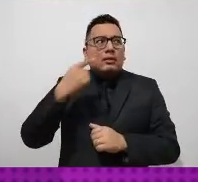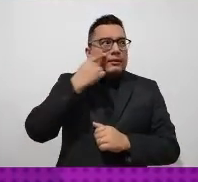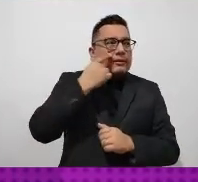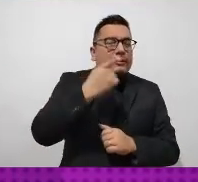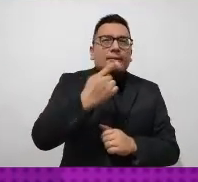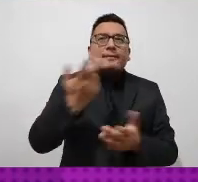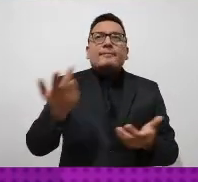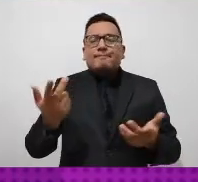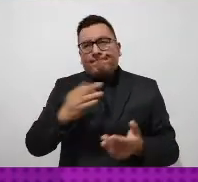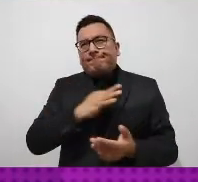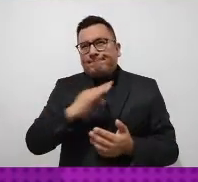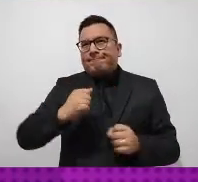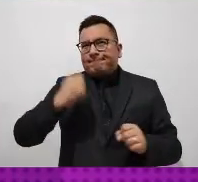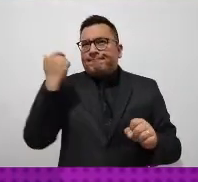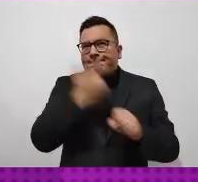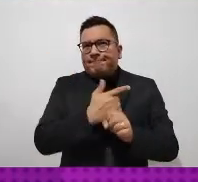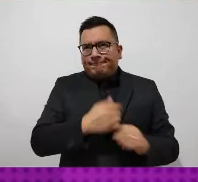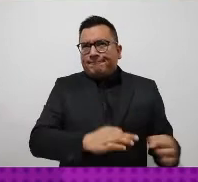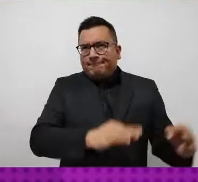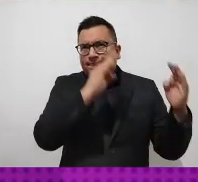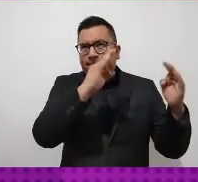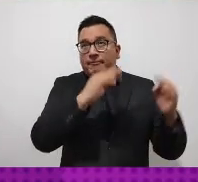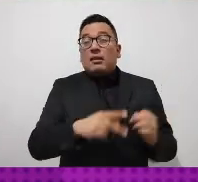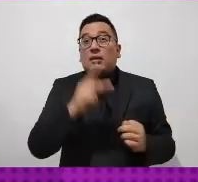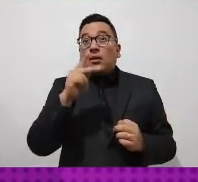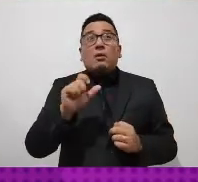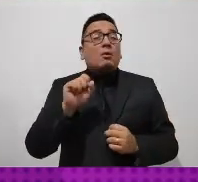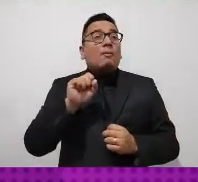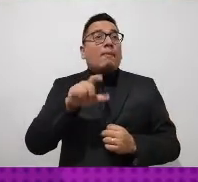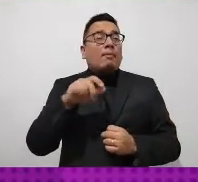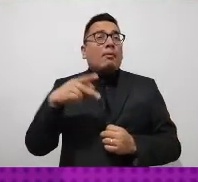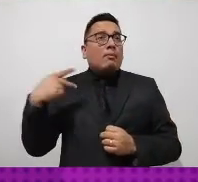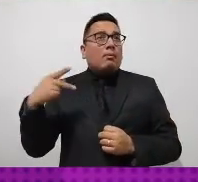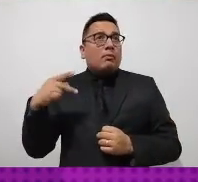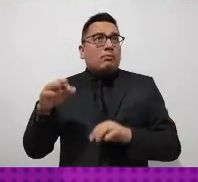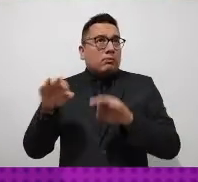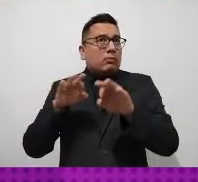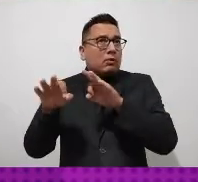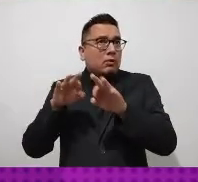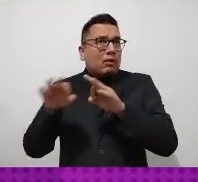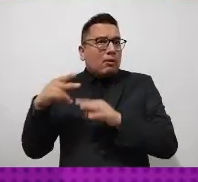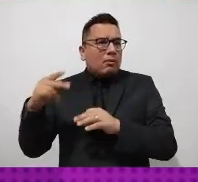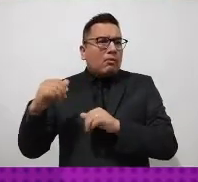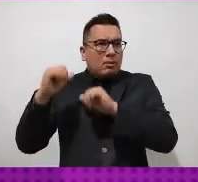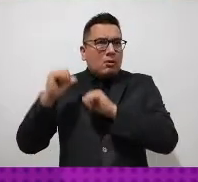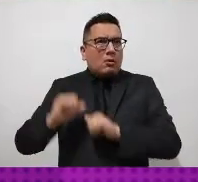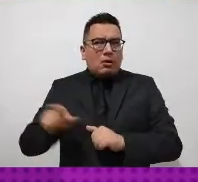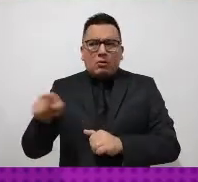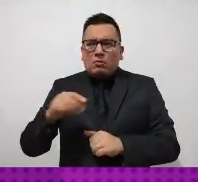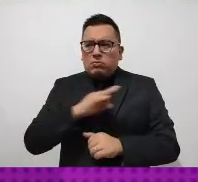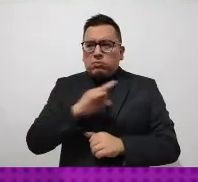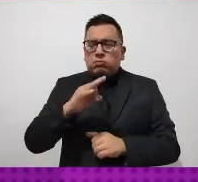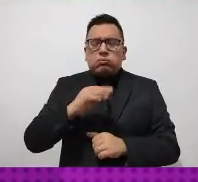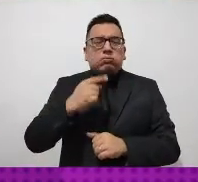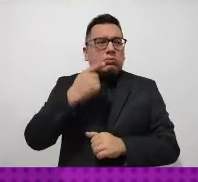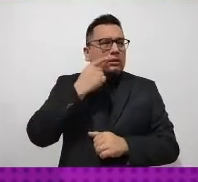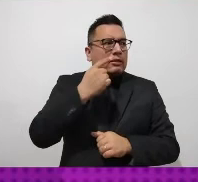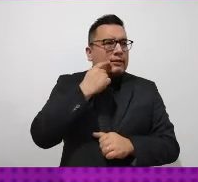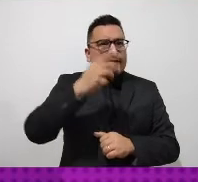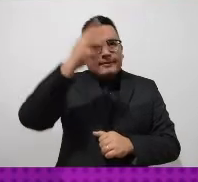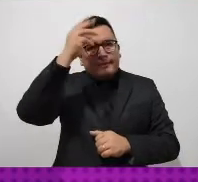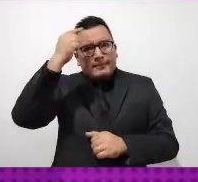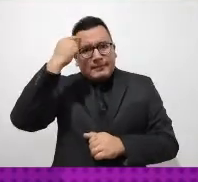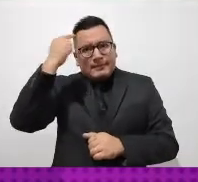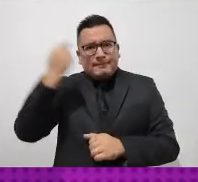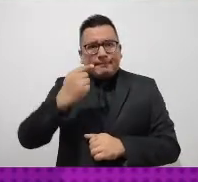que en el ámbito político electoral en el cual se desarrollan, pues que tengan los conocimientos necesarios para poder